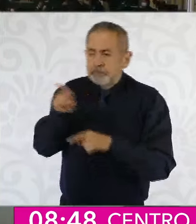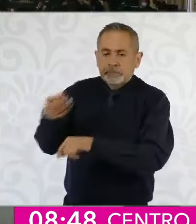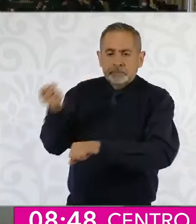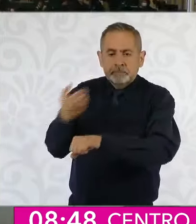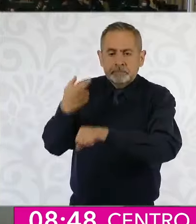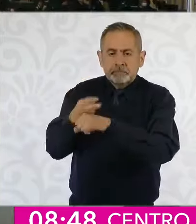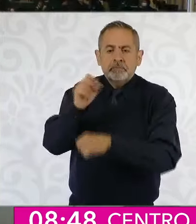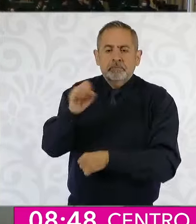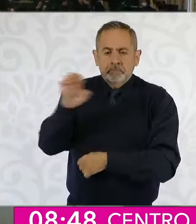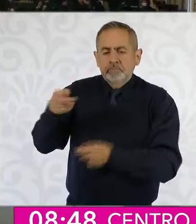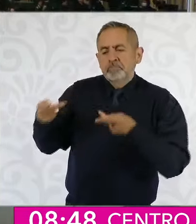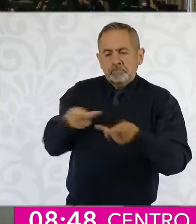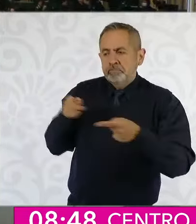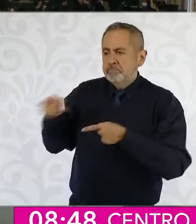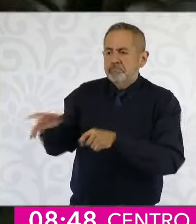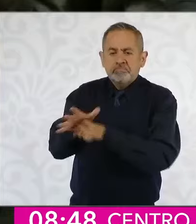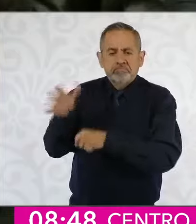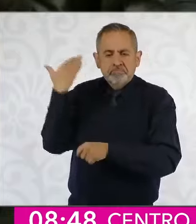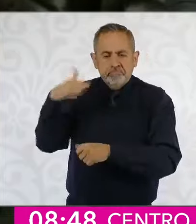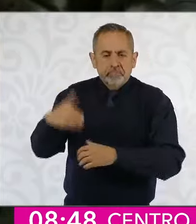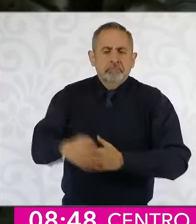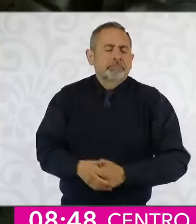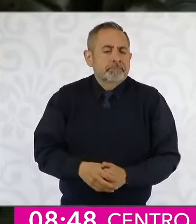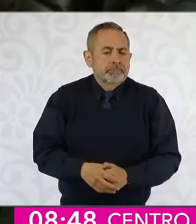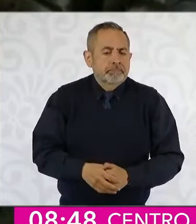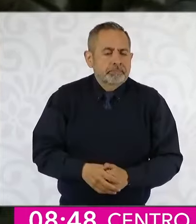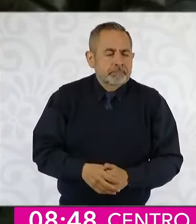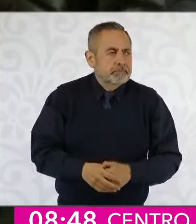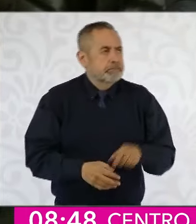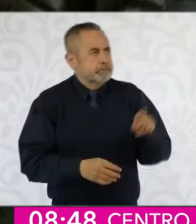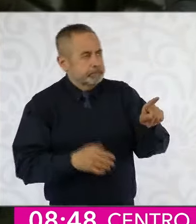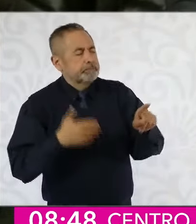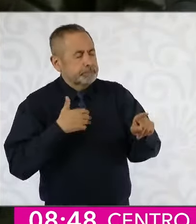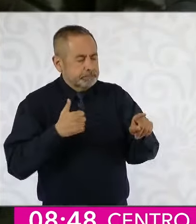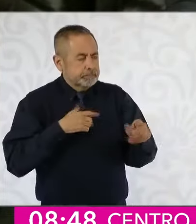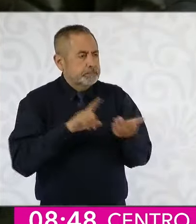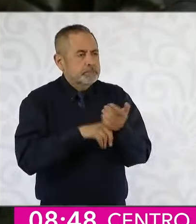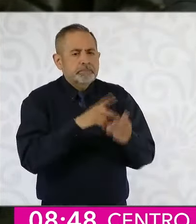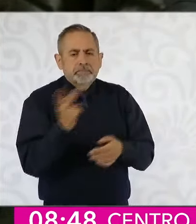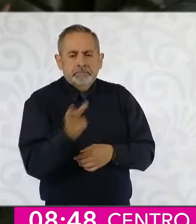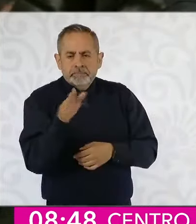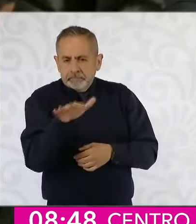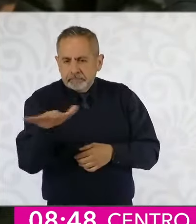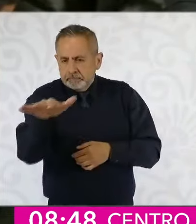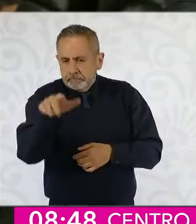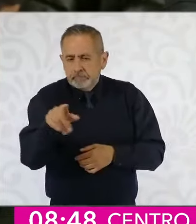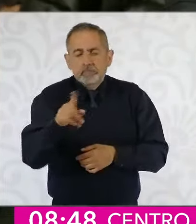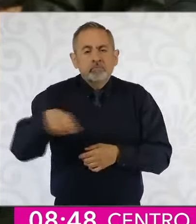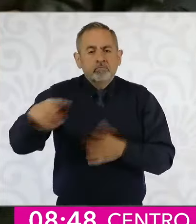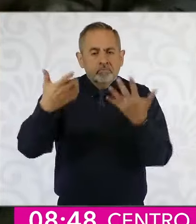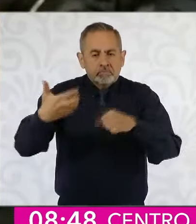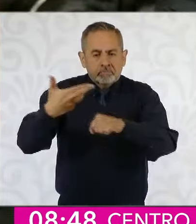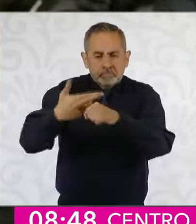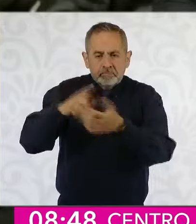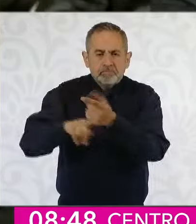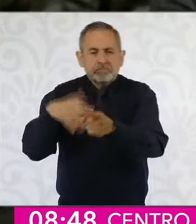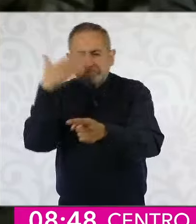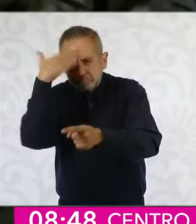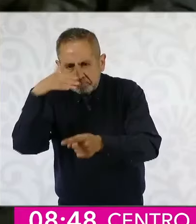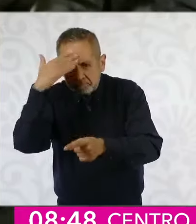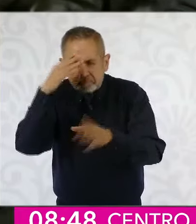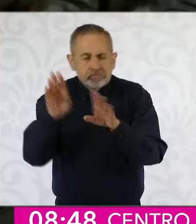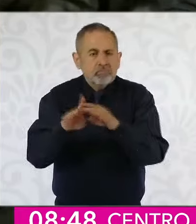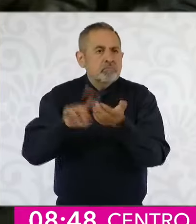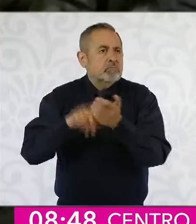Entiendo. Y en ese sentido también la siguiente pregunta es para los empresarios, si están evaluando alguna estrategia para